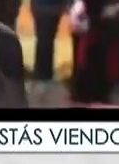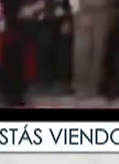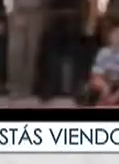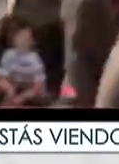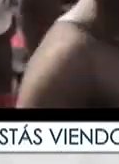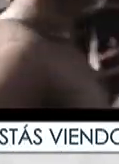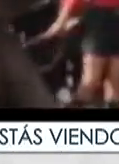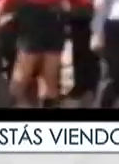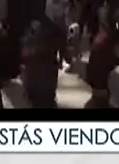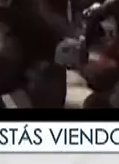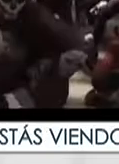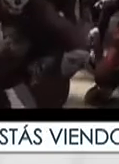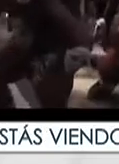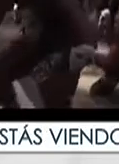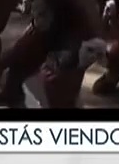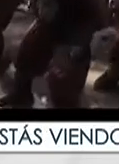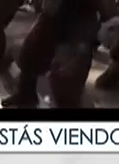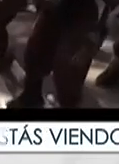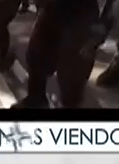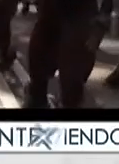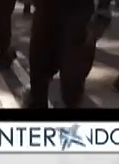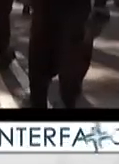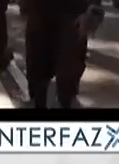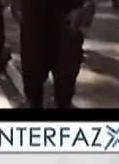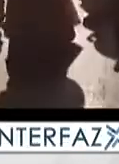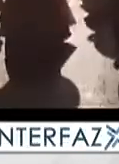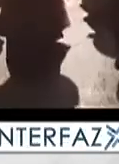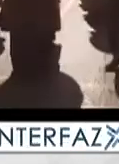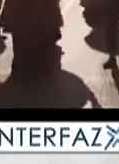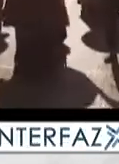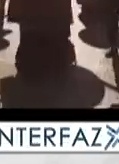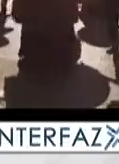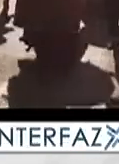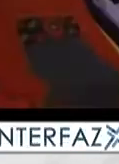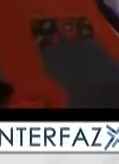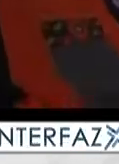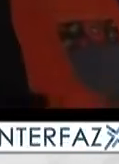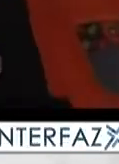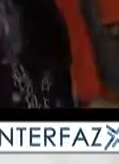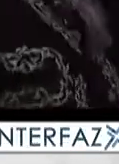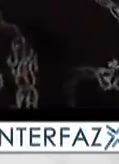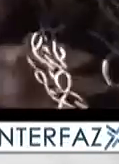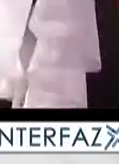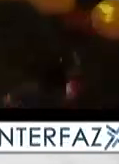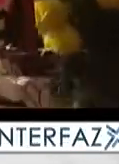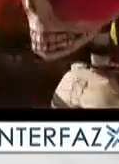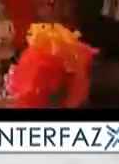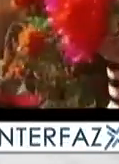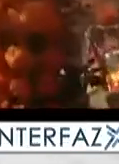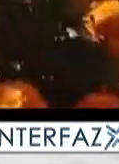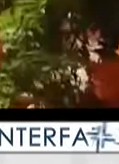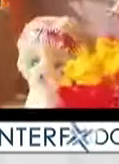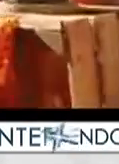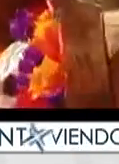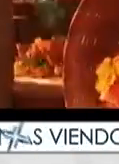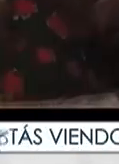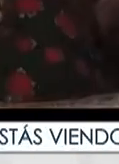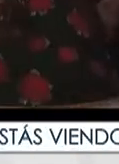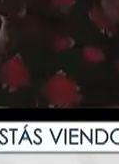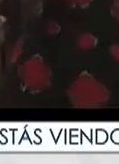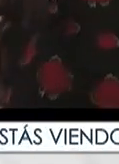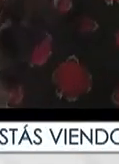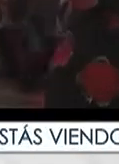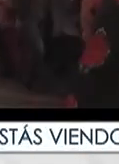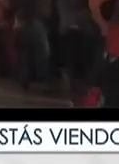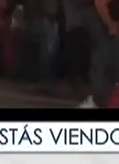Yeah. But it also guarantees, I think it's so beautiful because we've been in places where the entire community will go and spend the evening